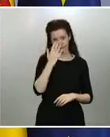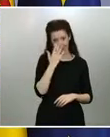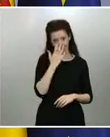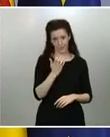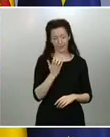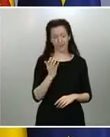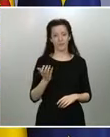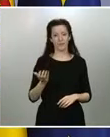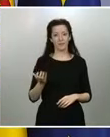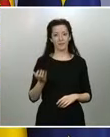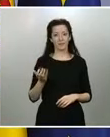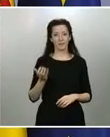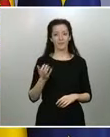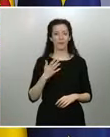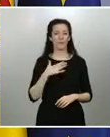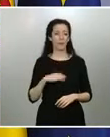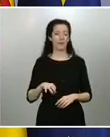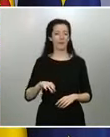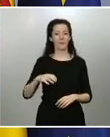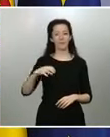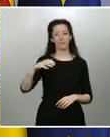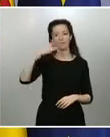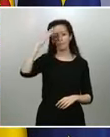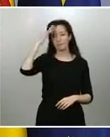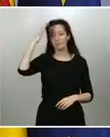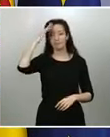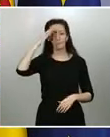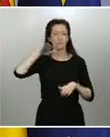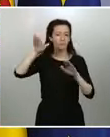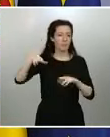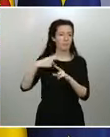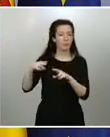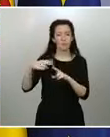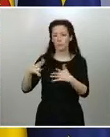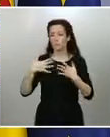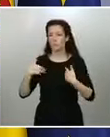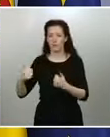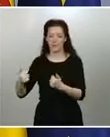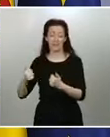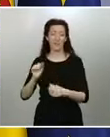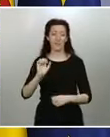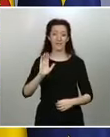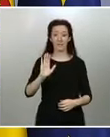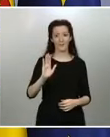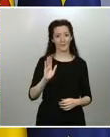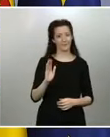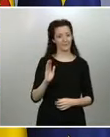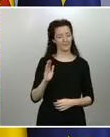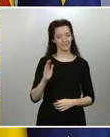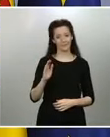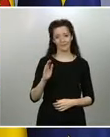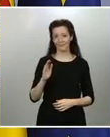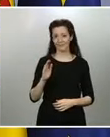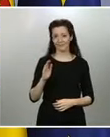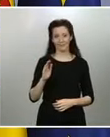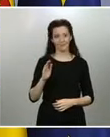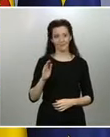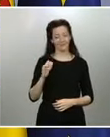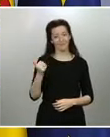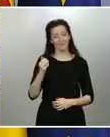políticos legítimos pero hay un momento en que esa legitimidad desaparece totalmente